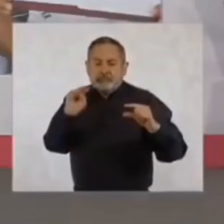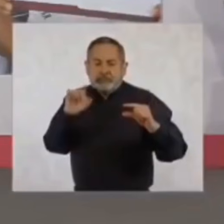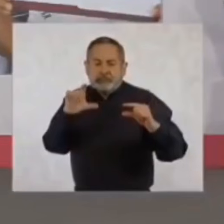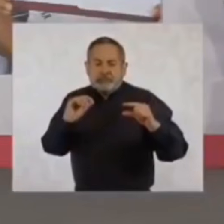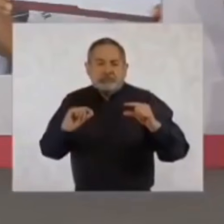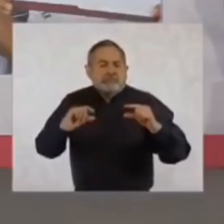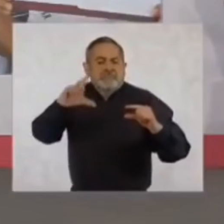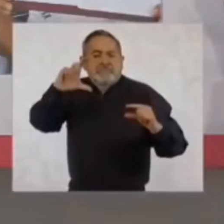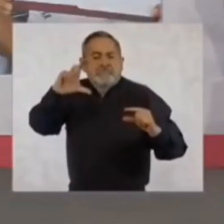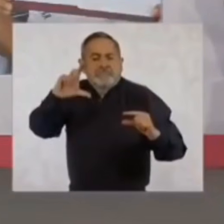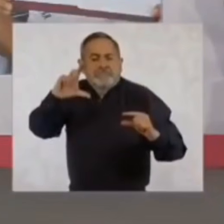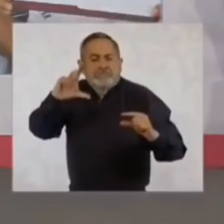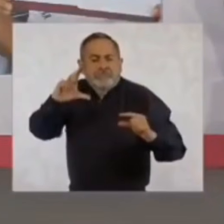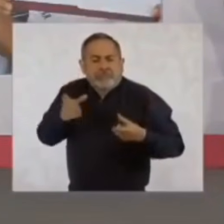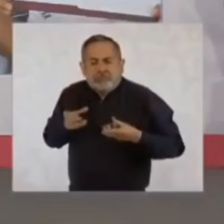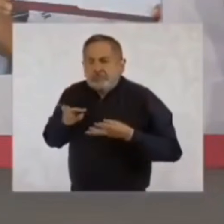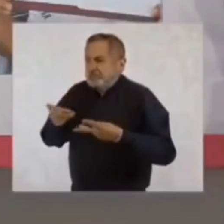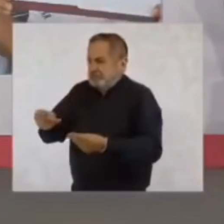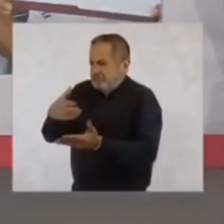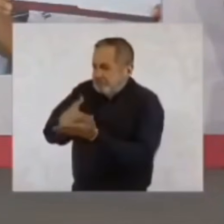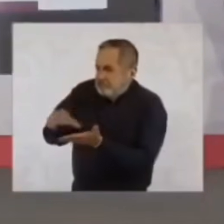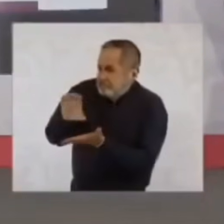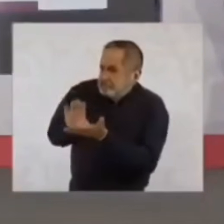a la primera, por favor?